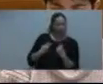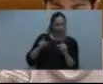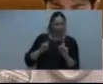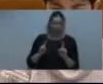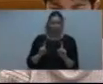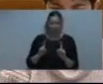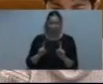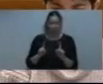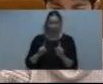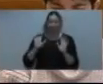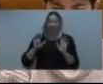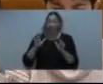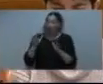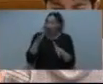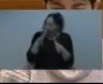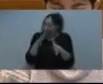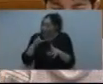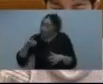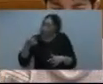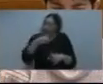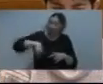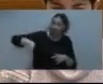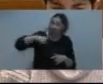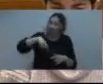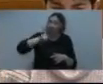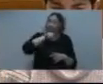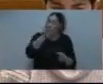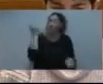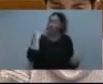demás, si acusan a los demás, compórtense ustedes de la manera